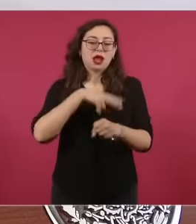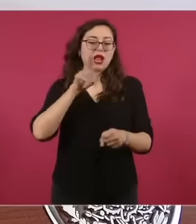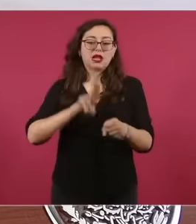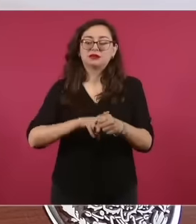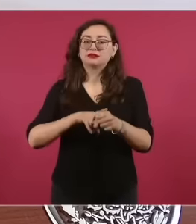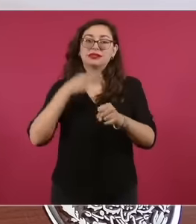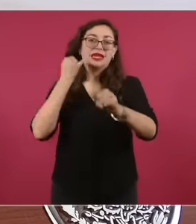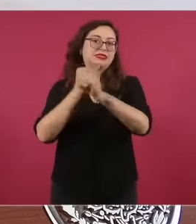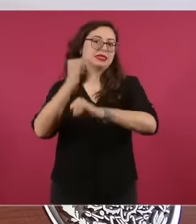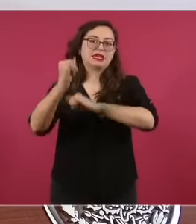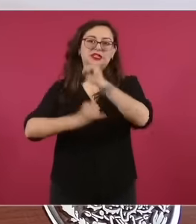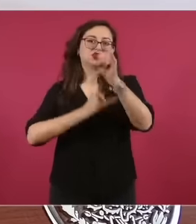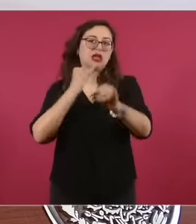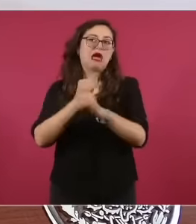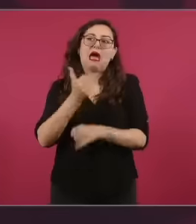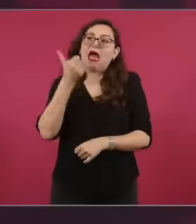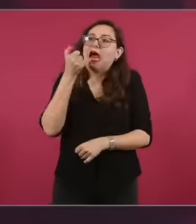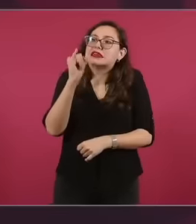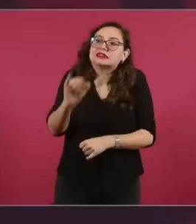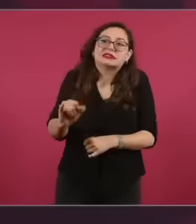ayer.